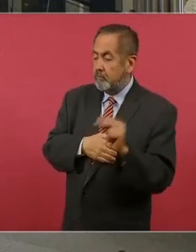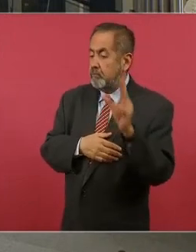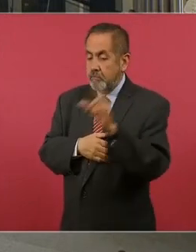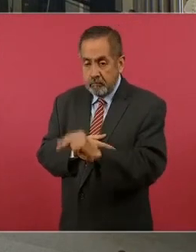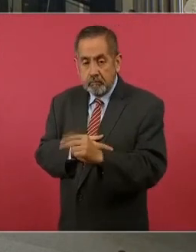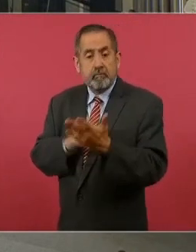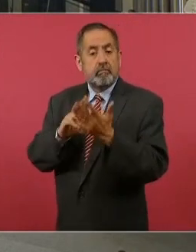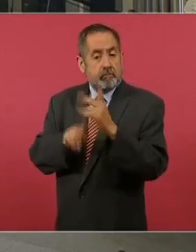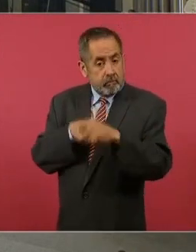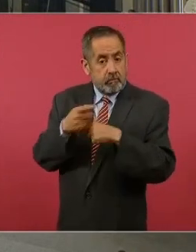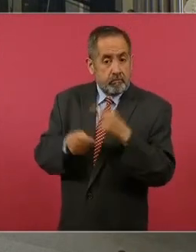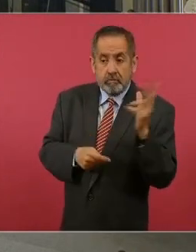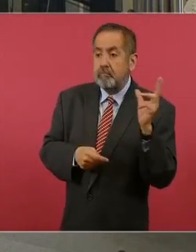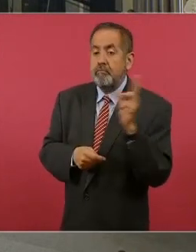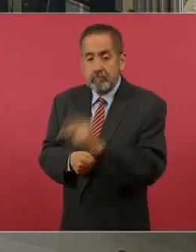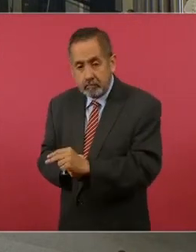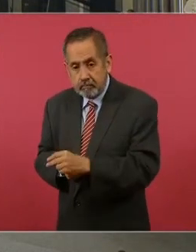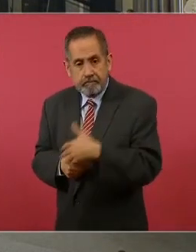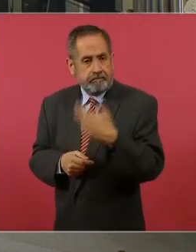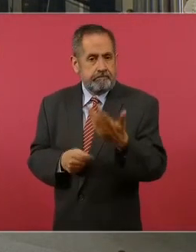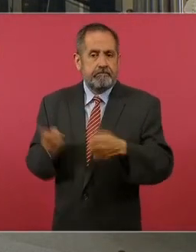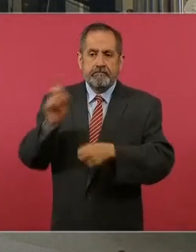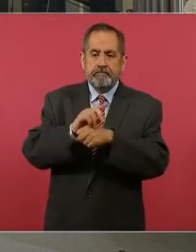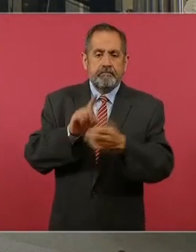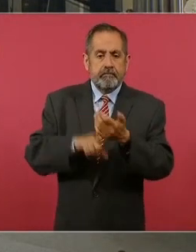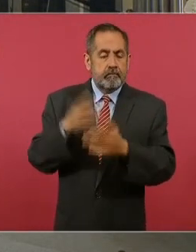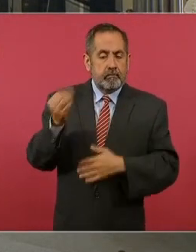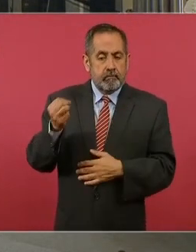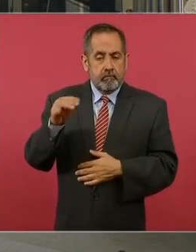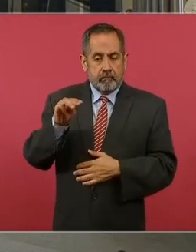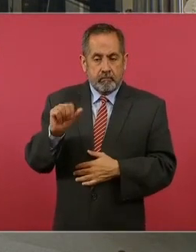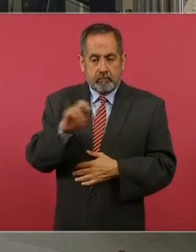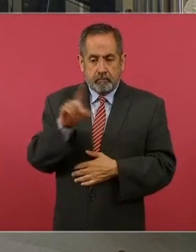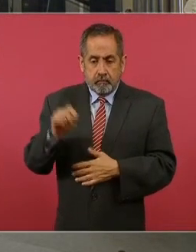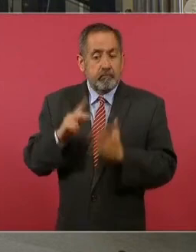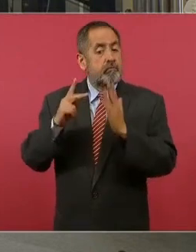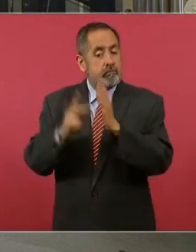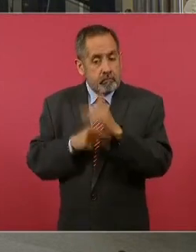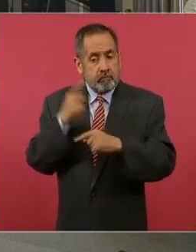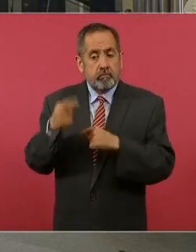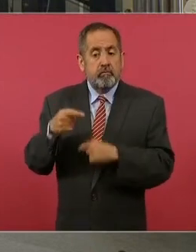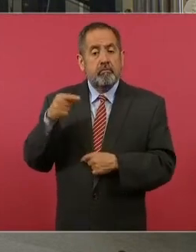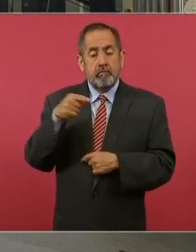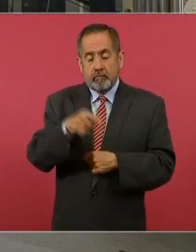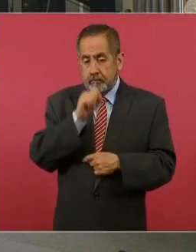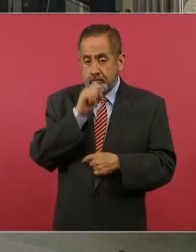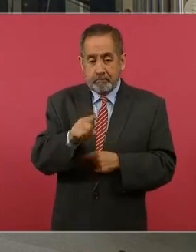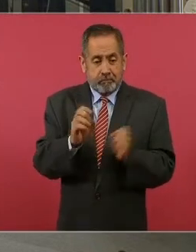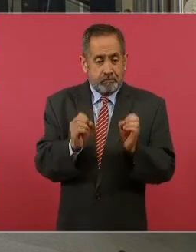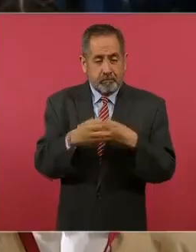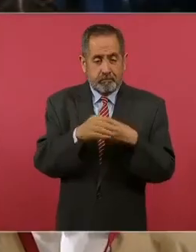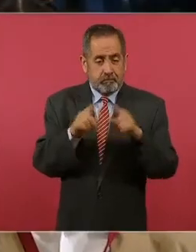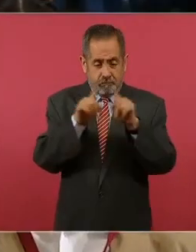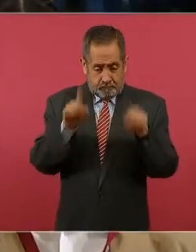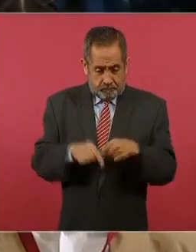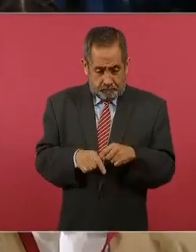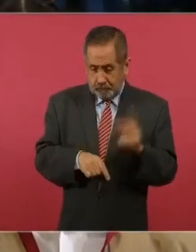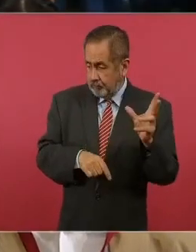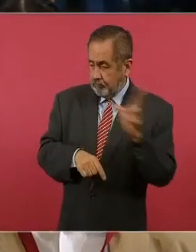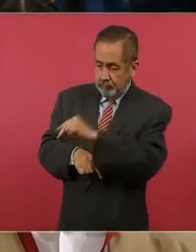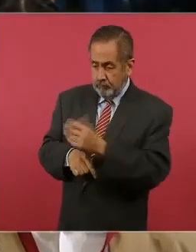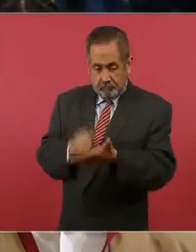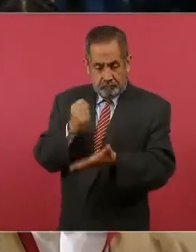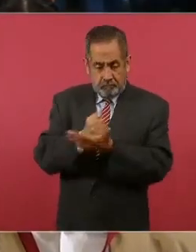solución favorable a su caso. El 9 de marzo del presente año le vuelve a enviar el mismo oficio negativo a resolver su